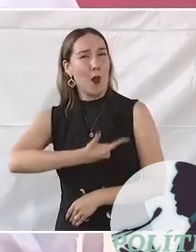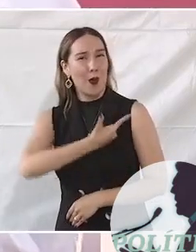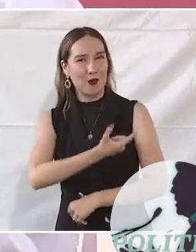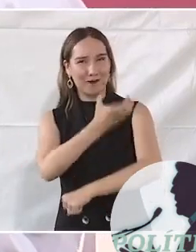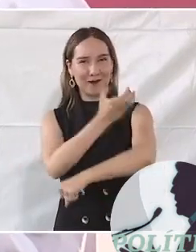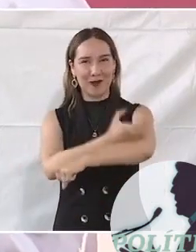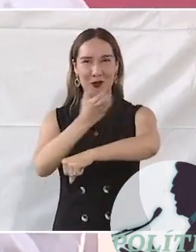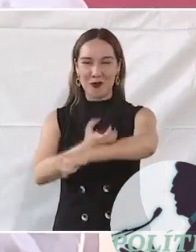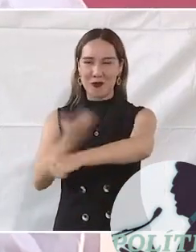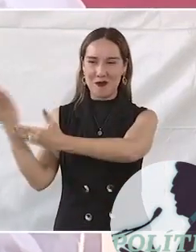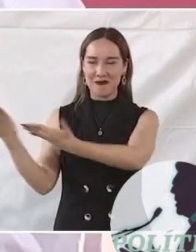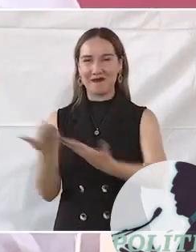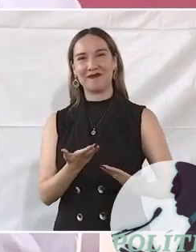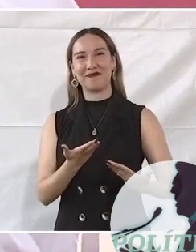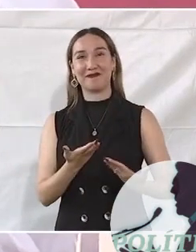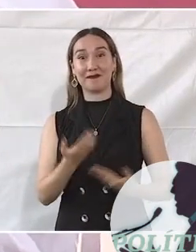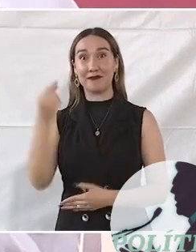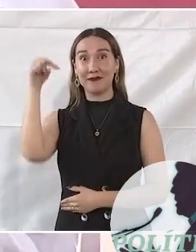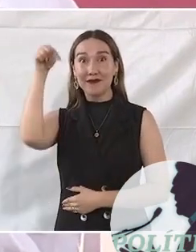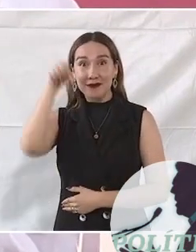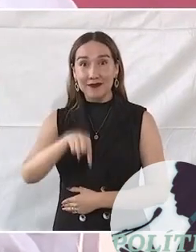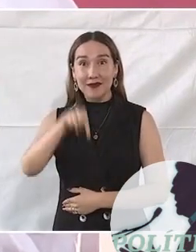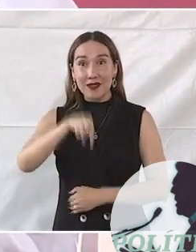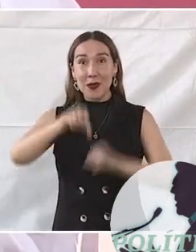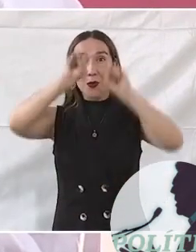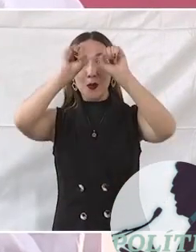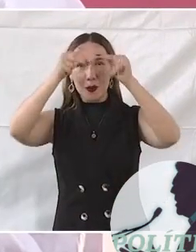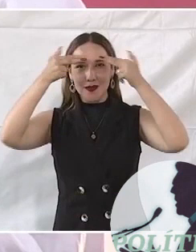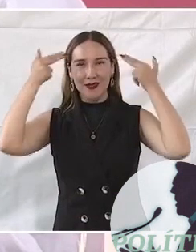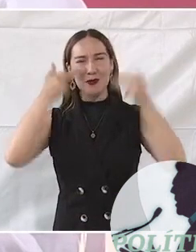de nuevo aquí en la Huasteca.